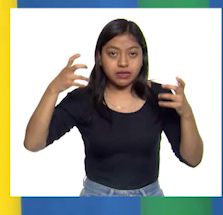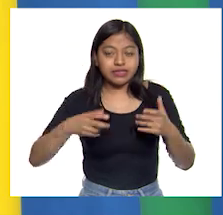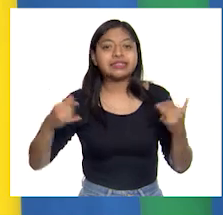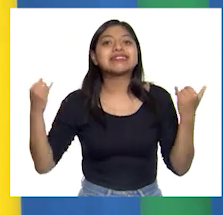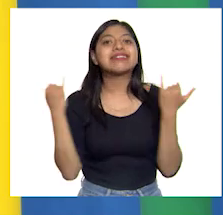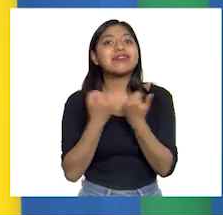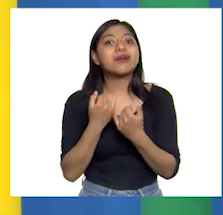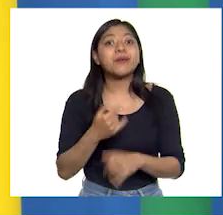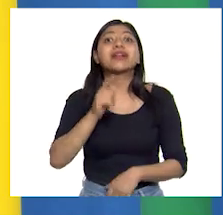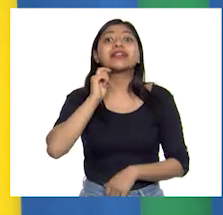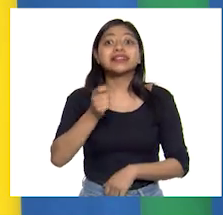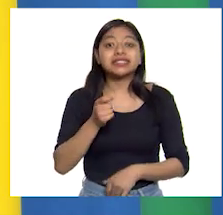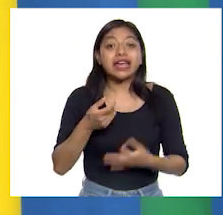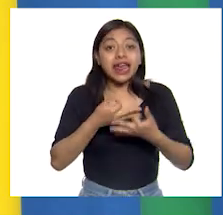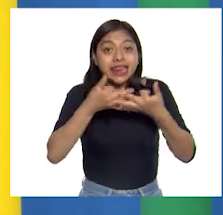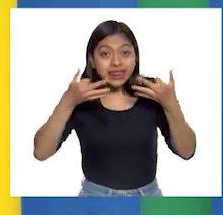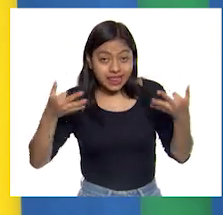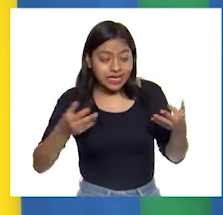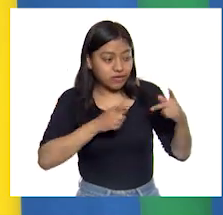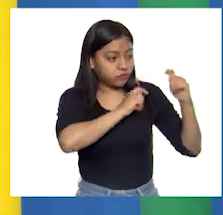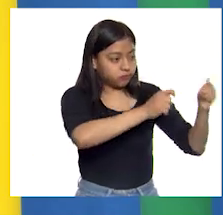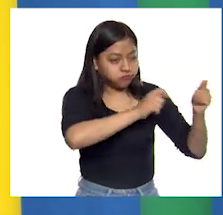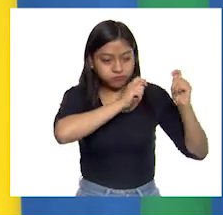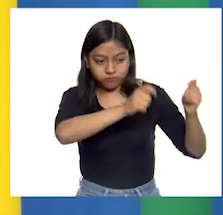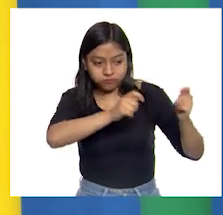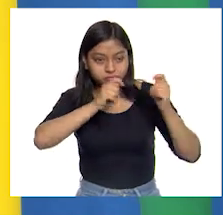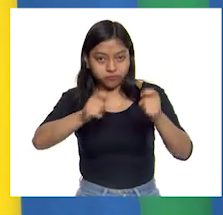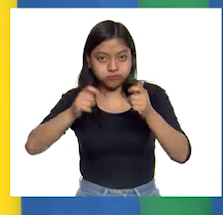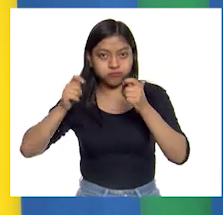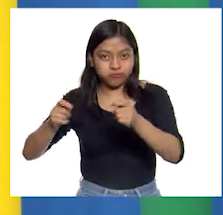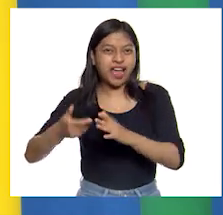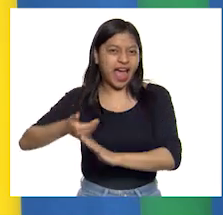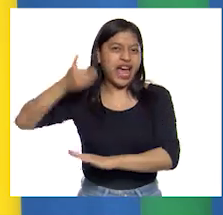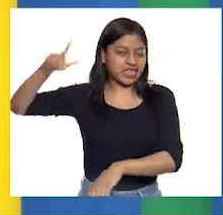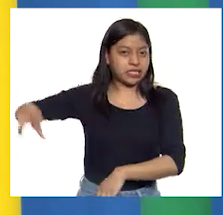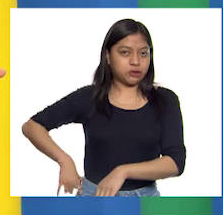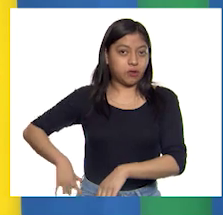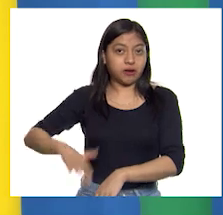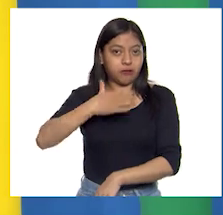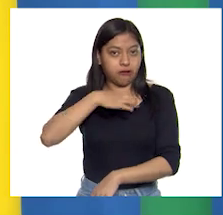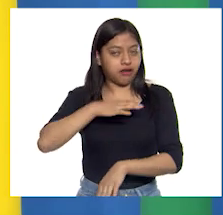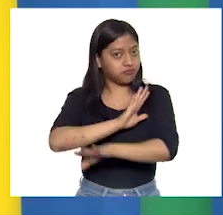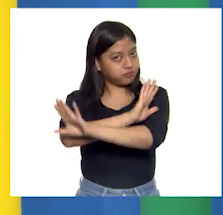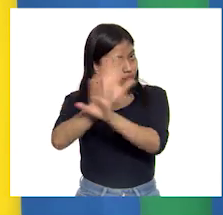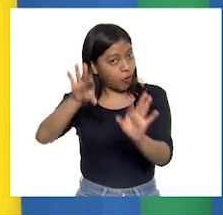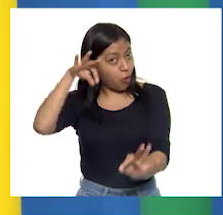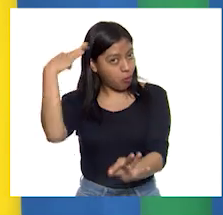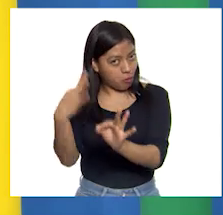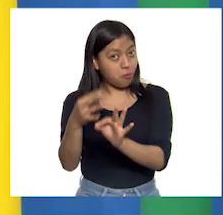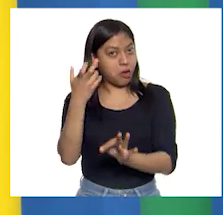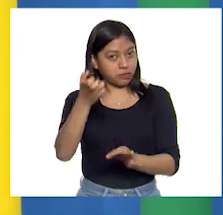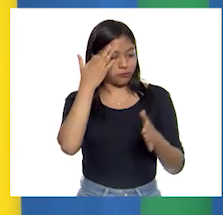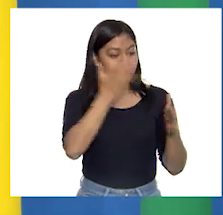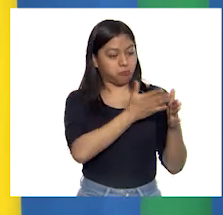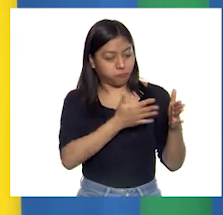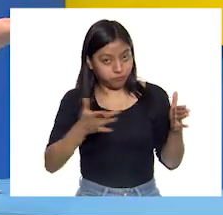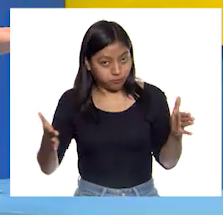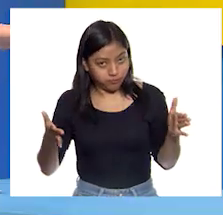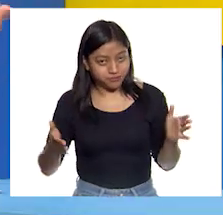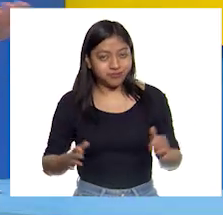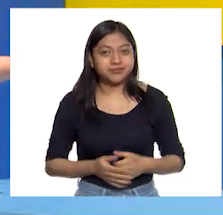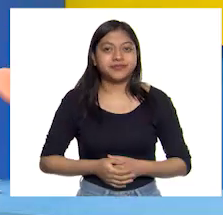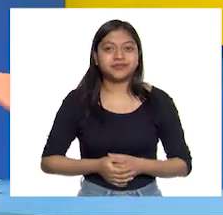proceso de industrialización. Mejoraron sus relaciones con países extranjeros. Se implementó el modelo de sustitución de importaciones